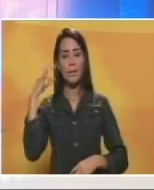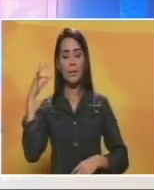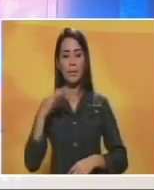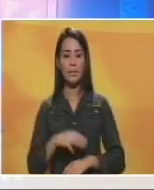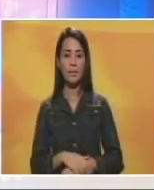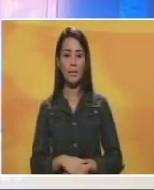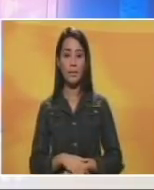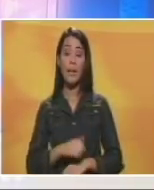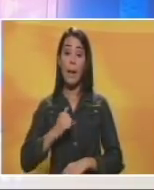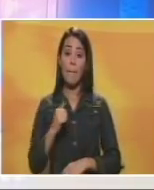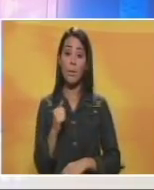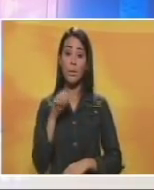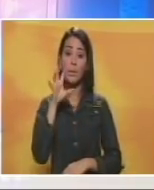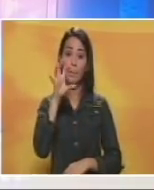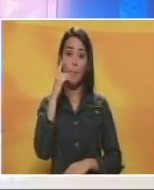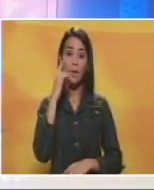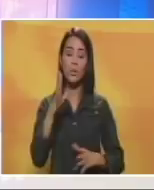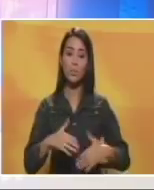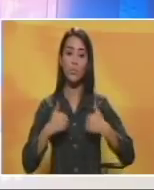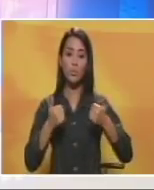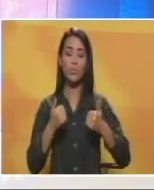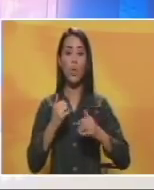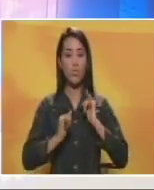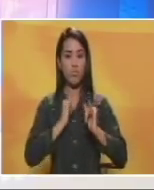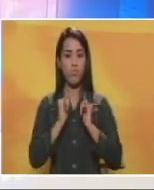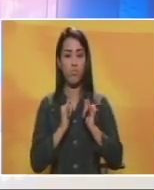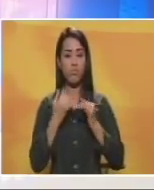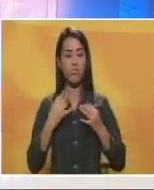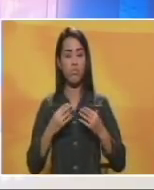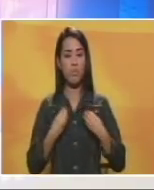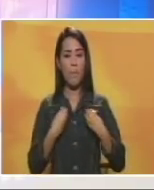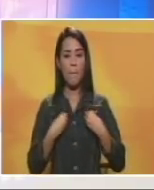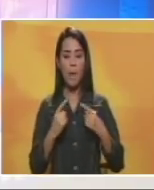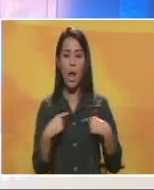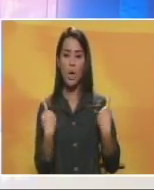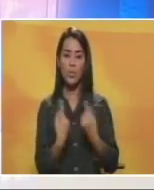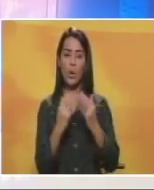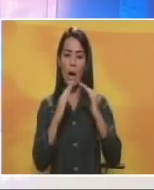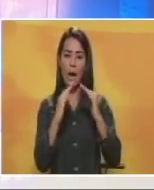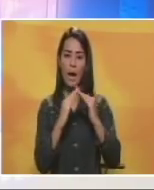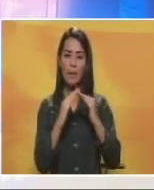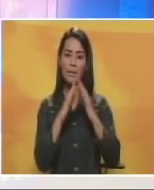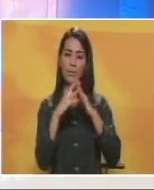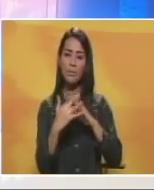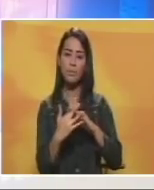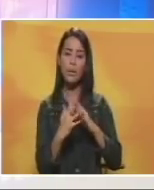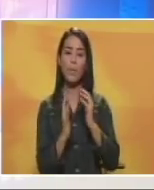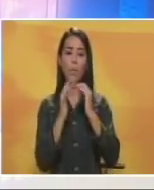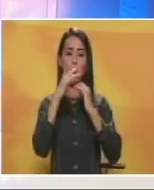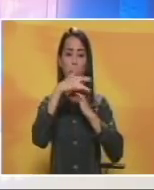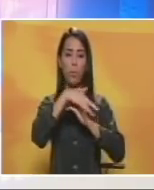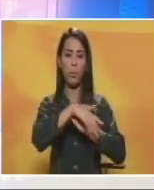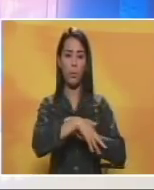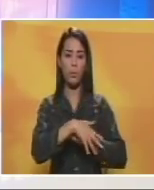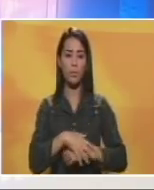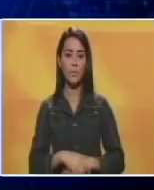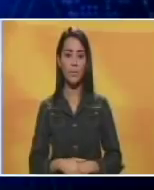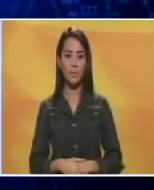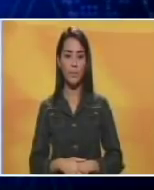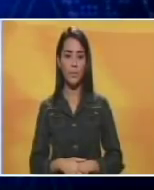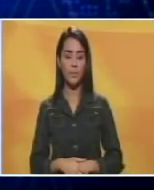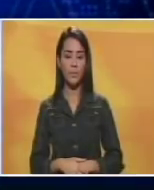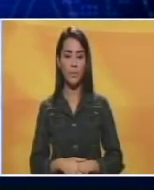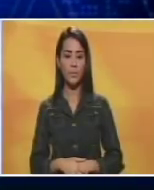de que la policía de ese país lograra rescatar a una bebé con vida entre los escombros de una casa afectada por la erupción del volcán de fuego. Los milagros